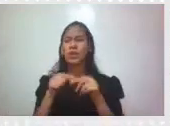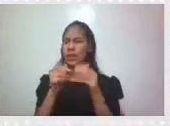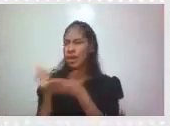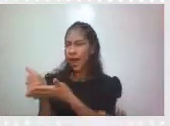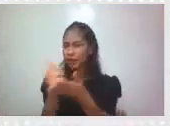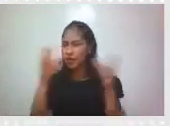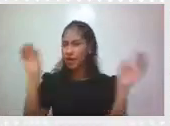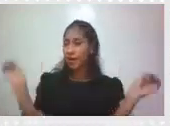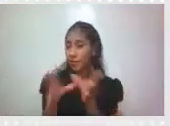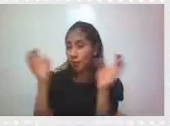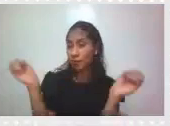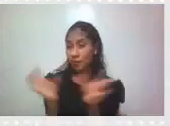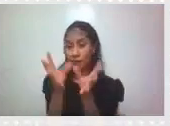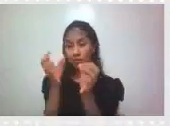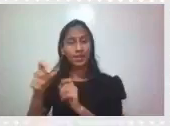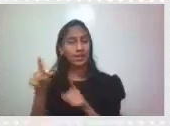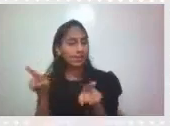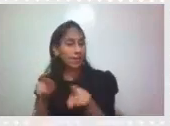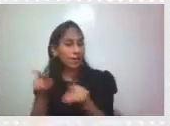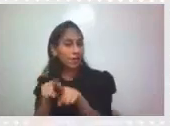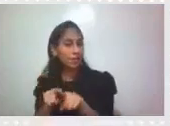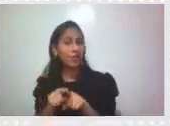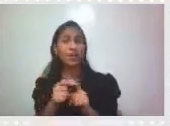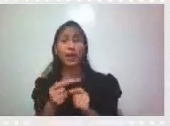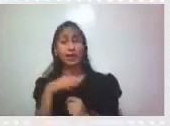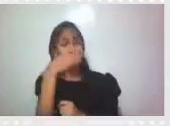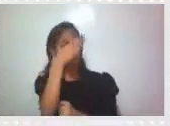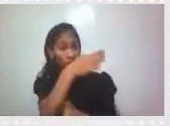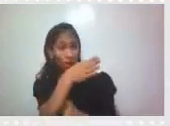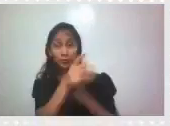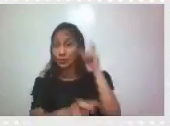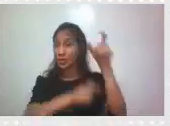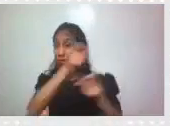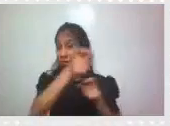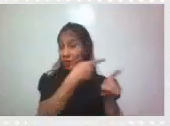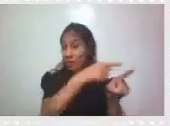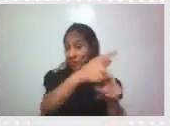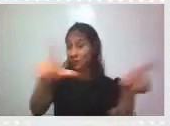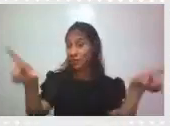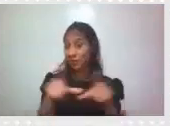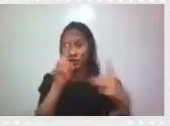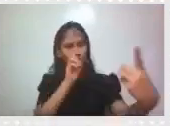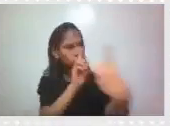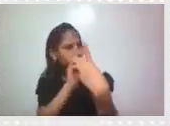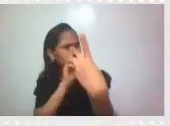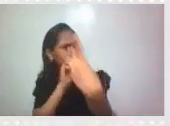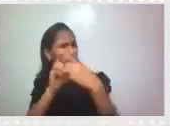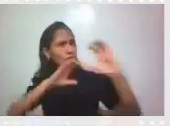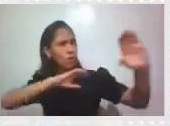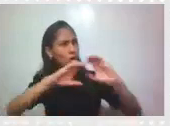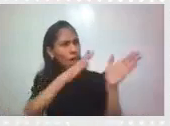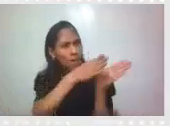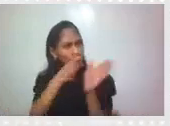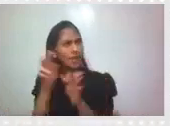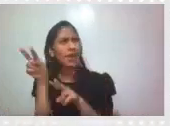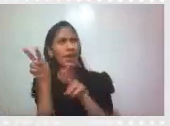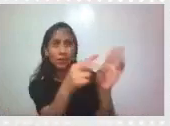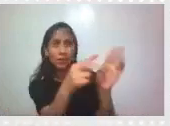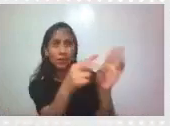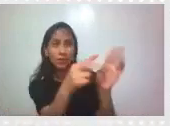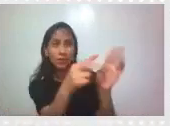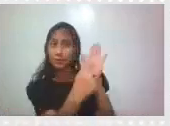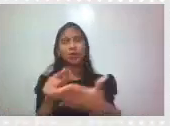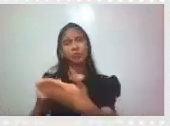promocionar y fortalecer el ejercicio de la participación ciudadana informada y efectiva. Es decir, mediante el